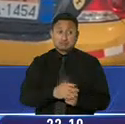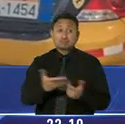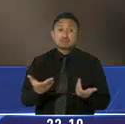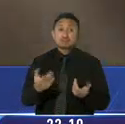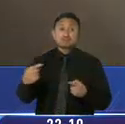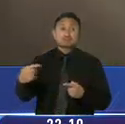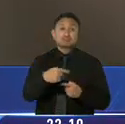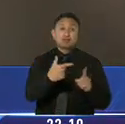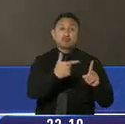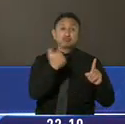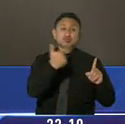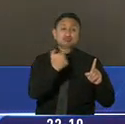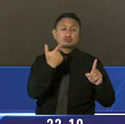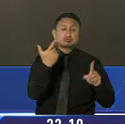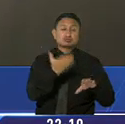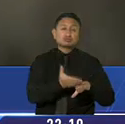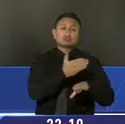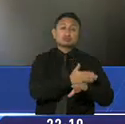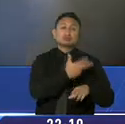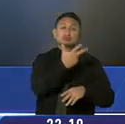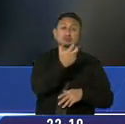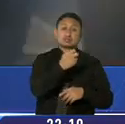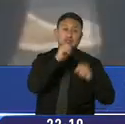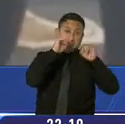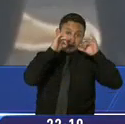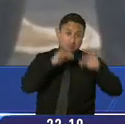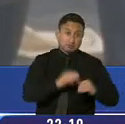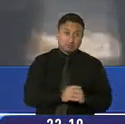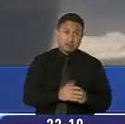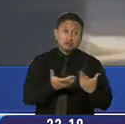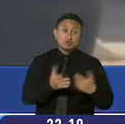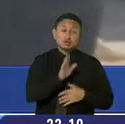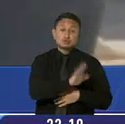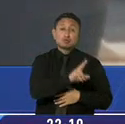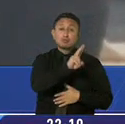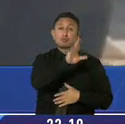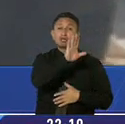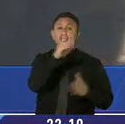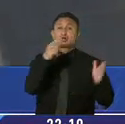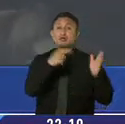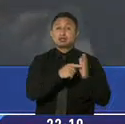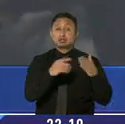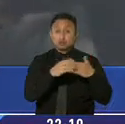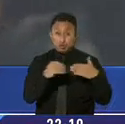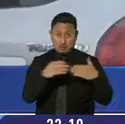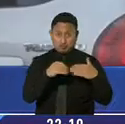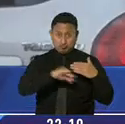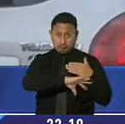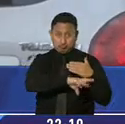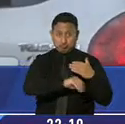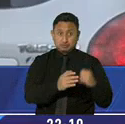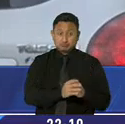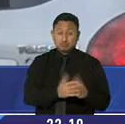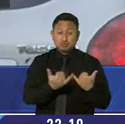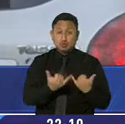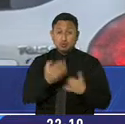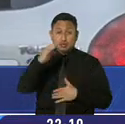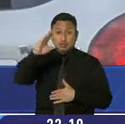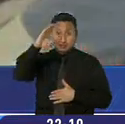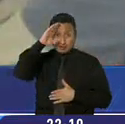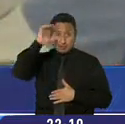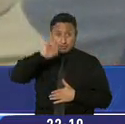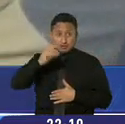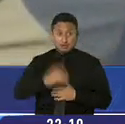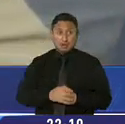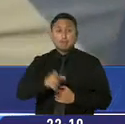impactos de bala el pasado 13 de septiembre por robarle cerca de $25,000. Ahora la policía ha logrado la captura